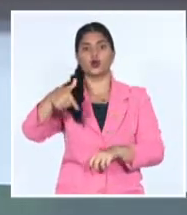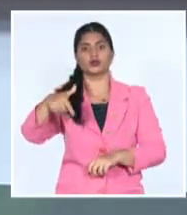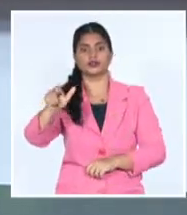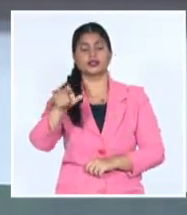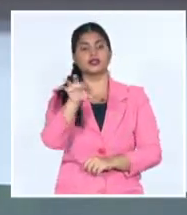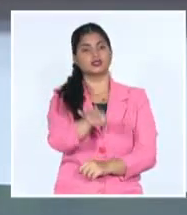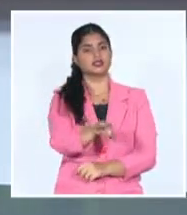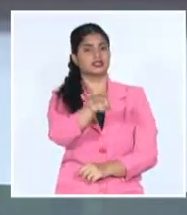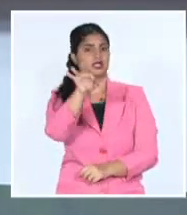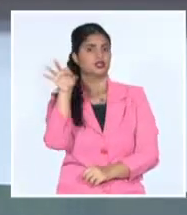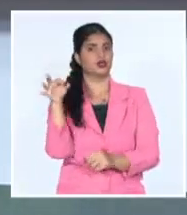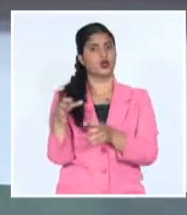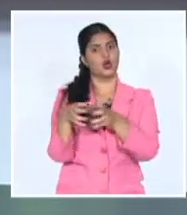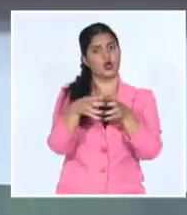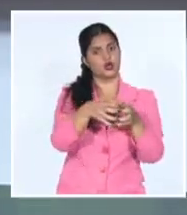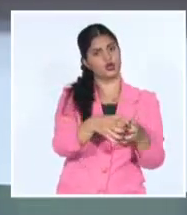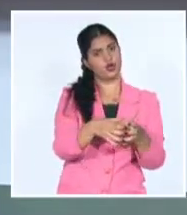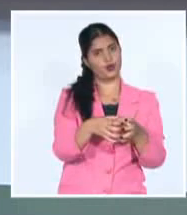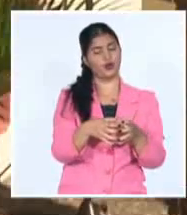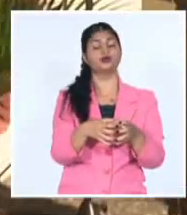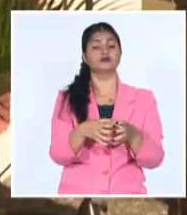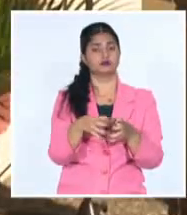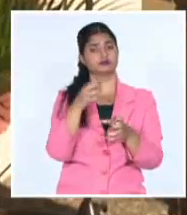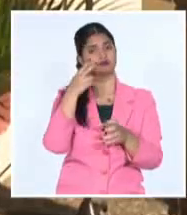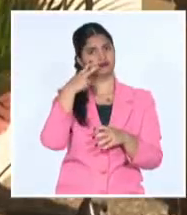la Frontera, Orden Antonio Maceo. Veamos.